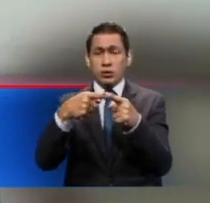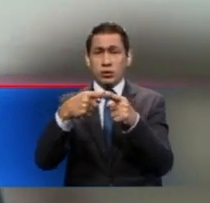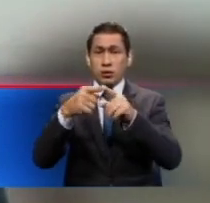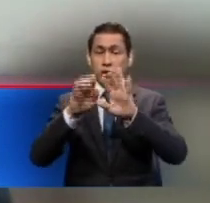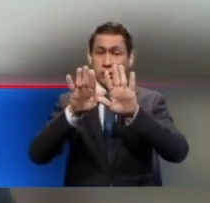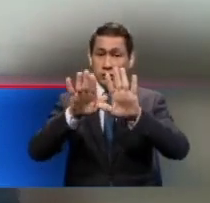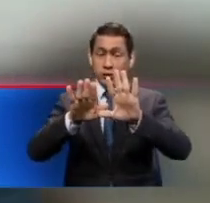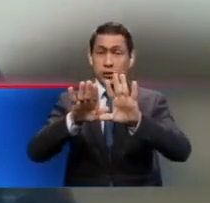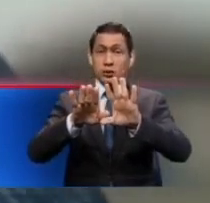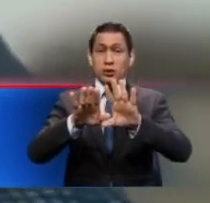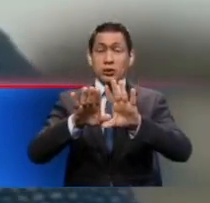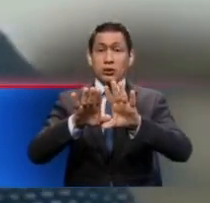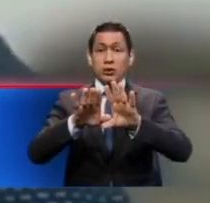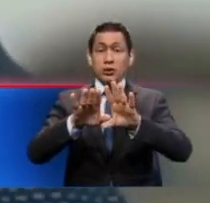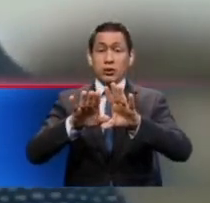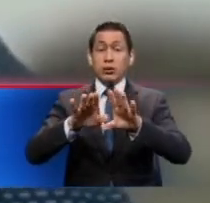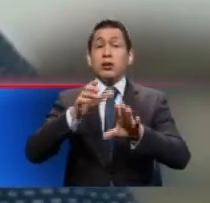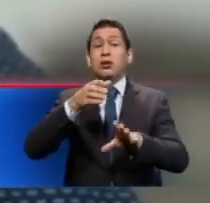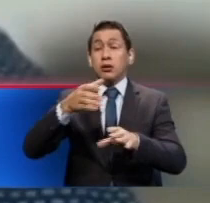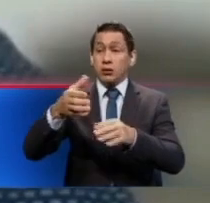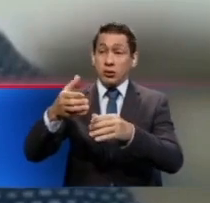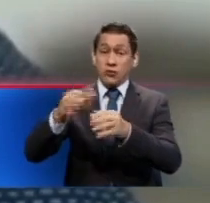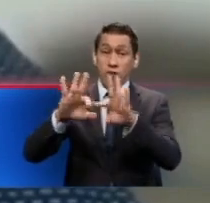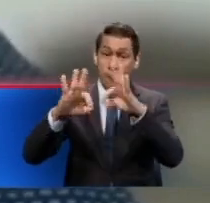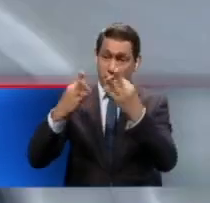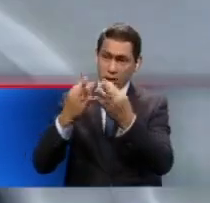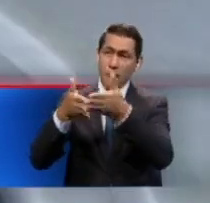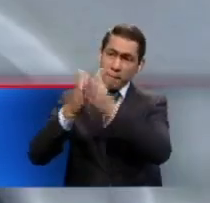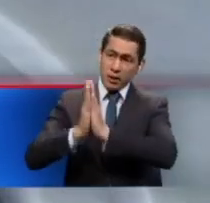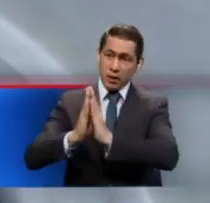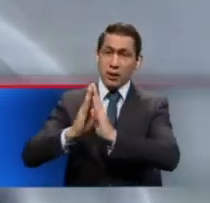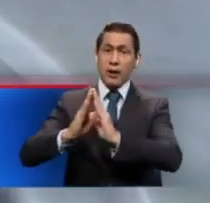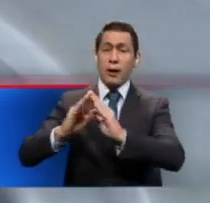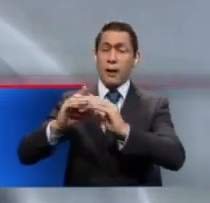que nos proporcionen un vaso, determinamos que el